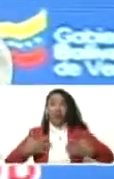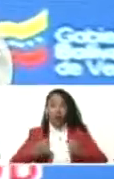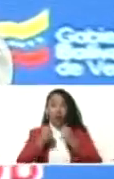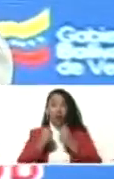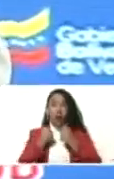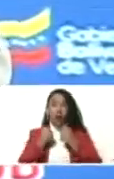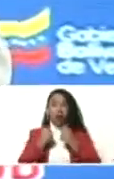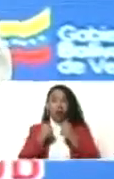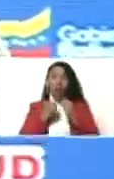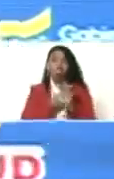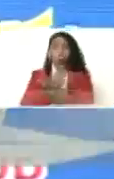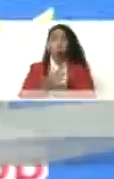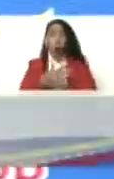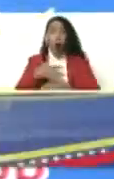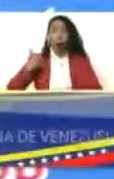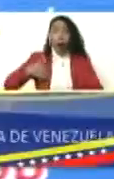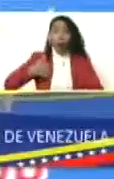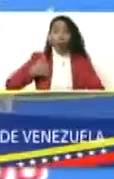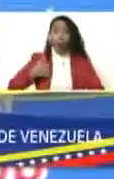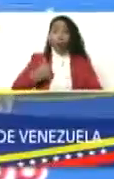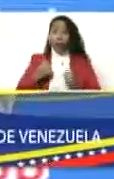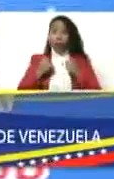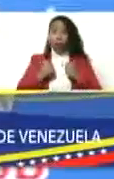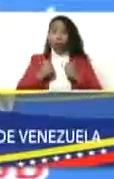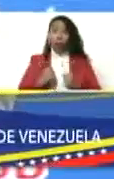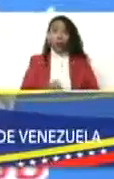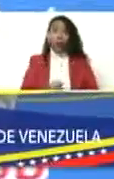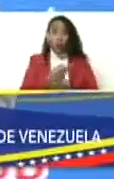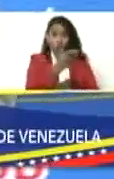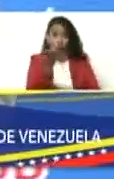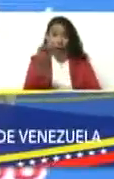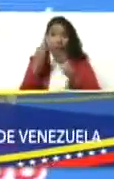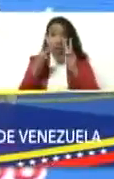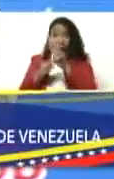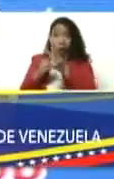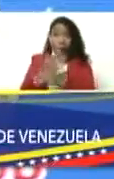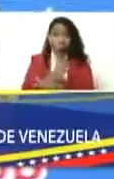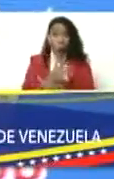intensivo con el juego de Argentina, ¿verdad? ¿Ustedes lo vieron?